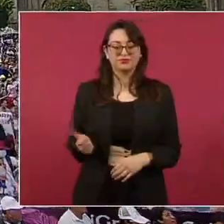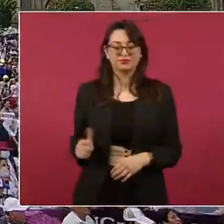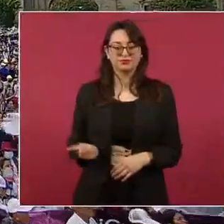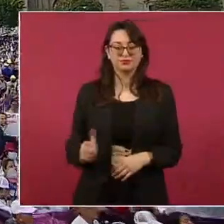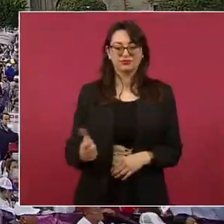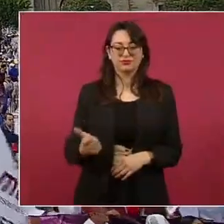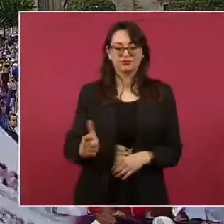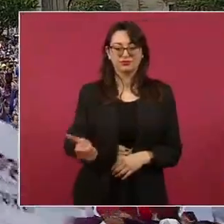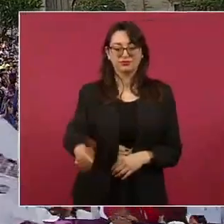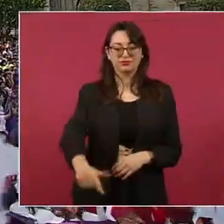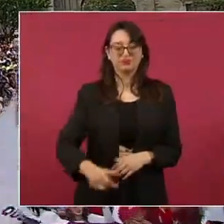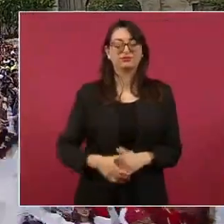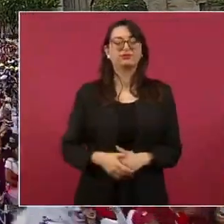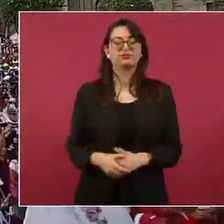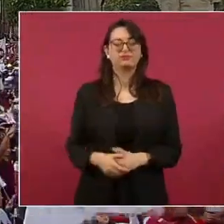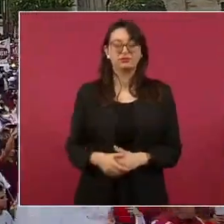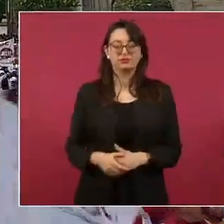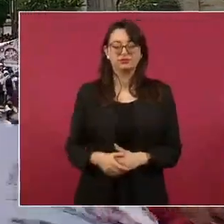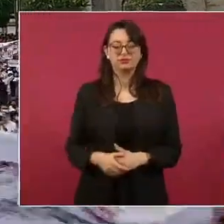Guanajuato,